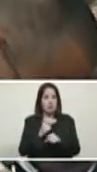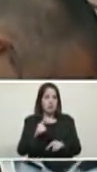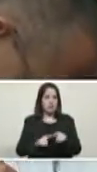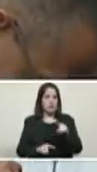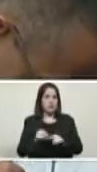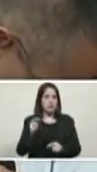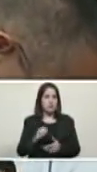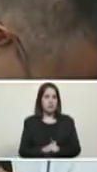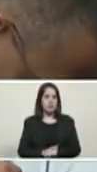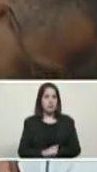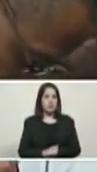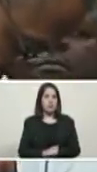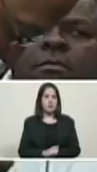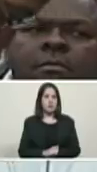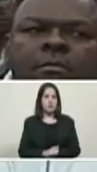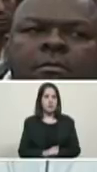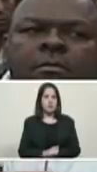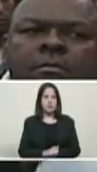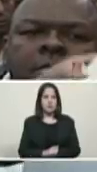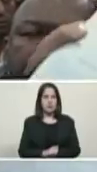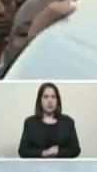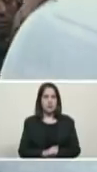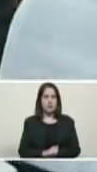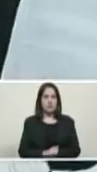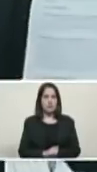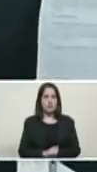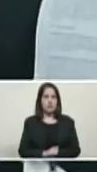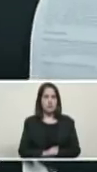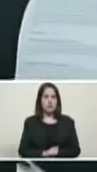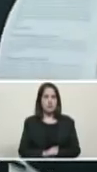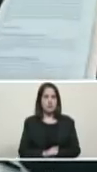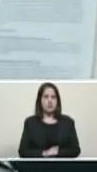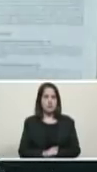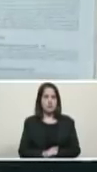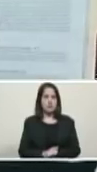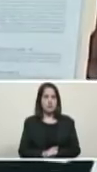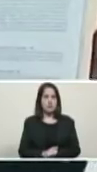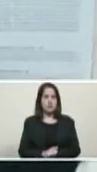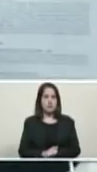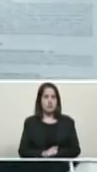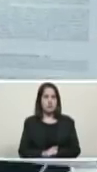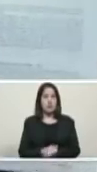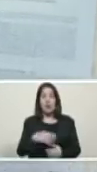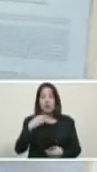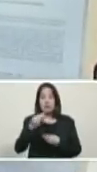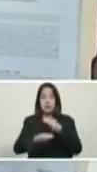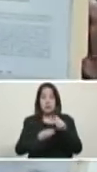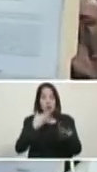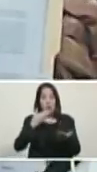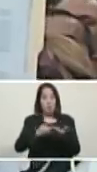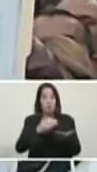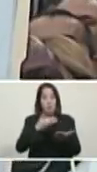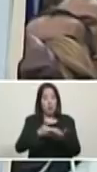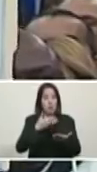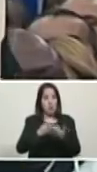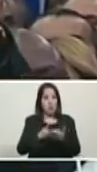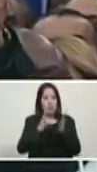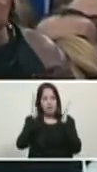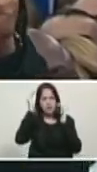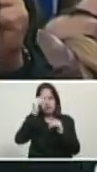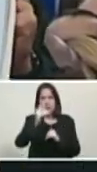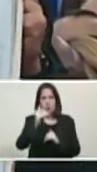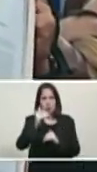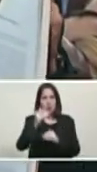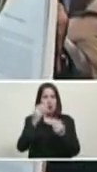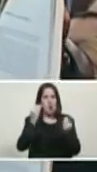patrimonio cultural han elaborado ya una propuesta de protocolo de abordaje para que cuando